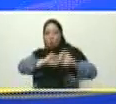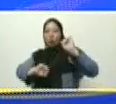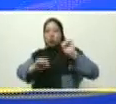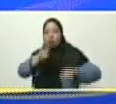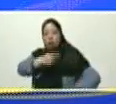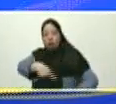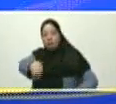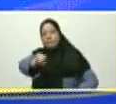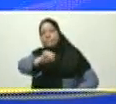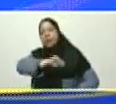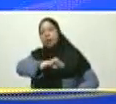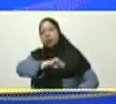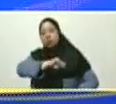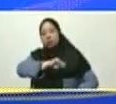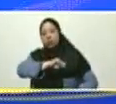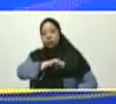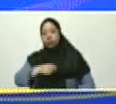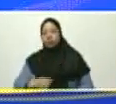Española,